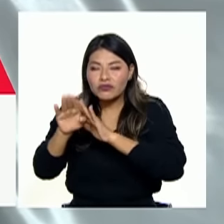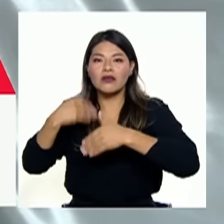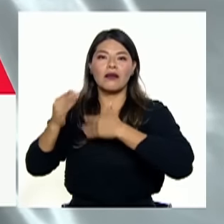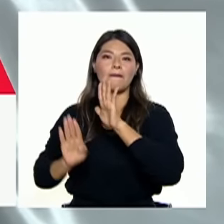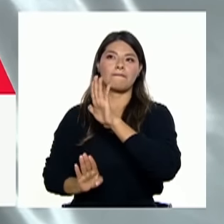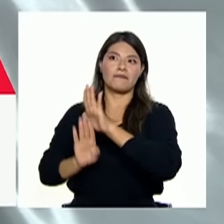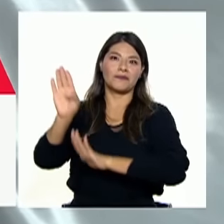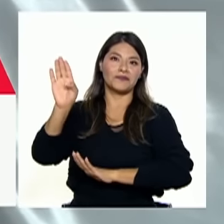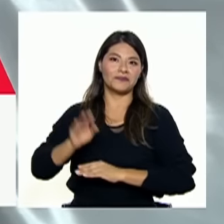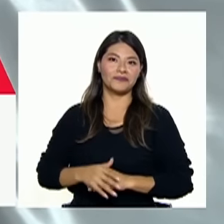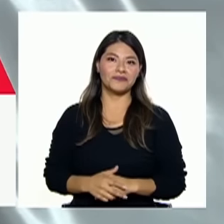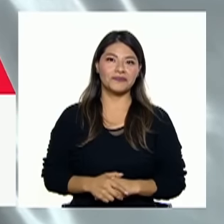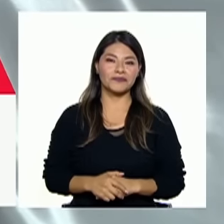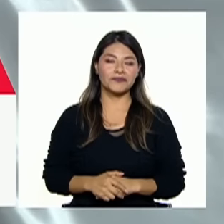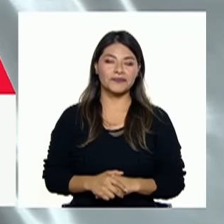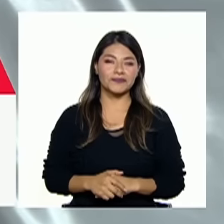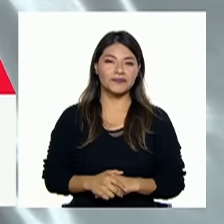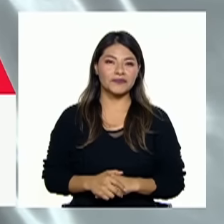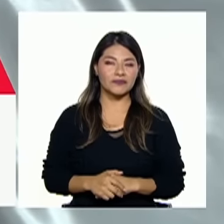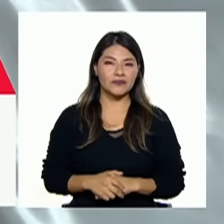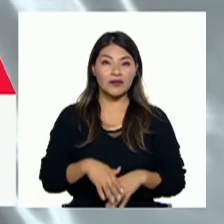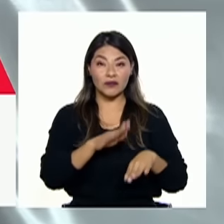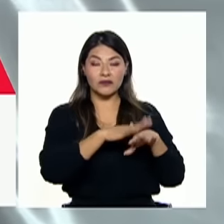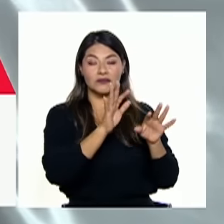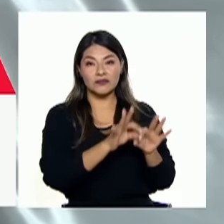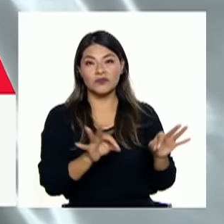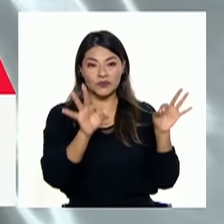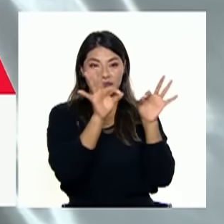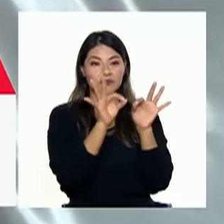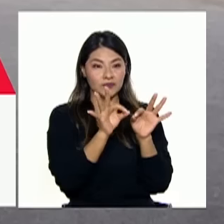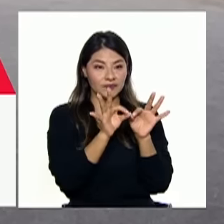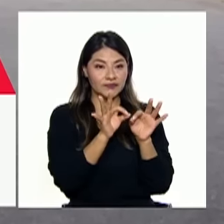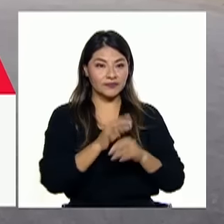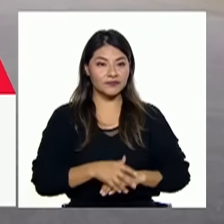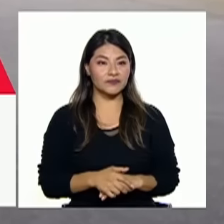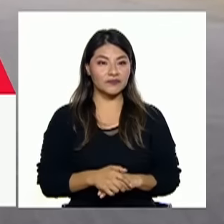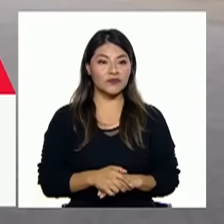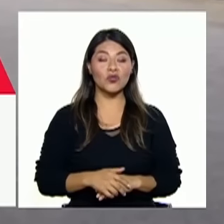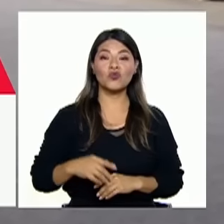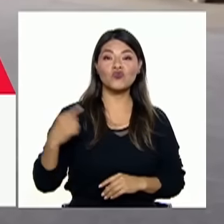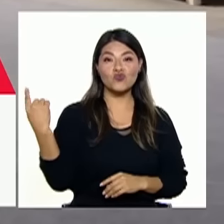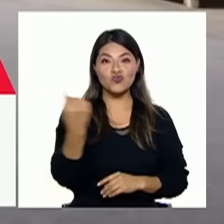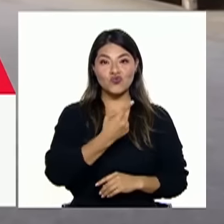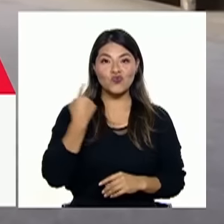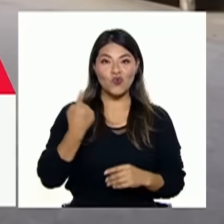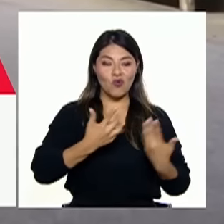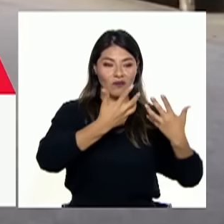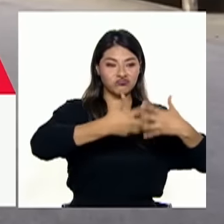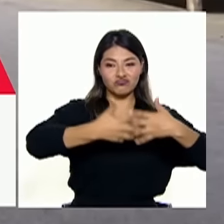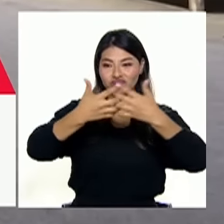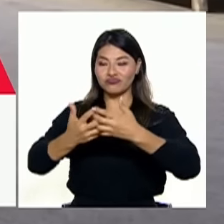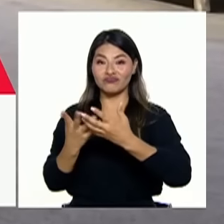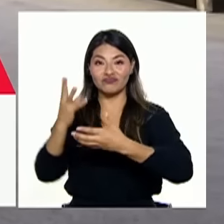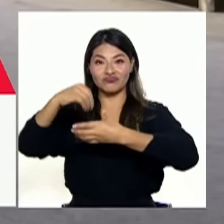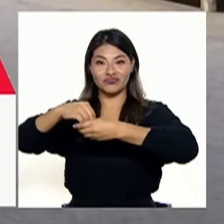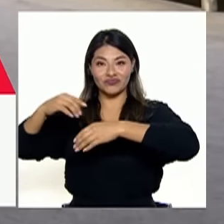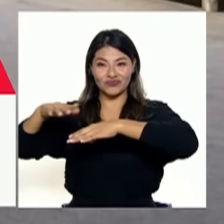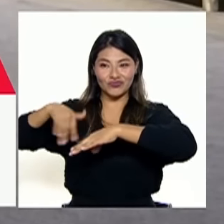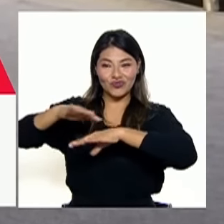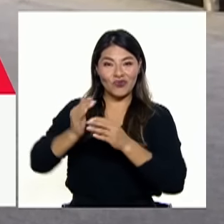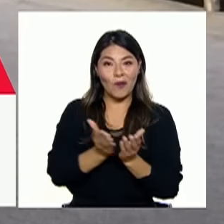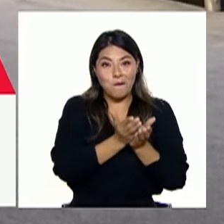desarrollo. Es importante anotar que la inauguración del megapuerto de Chancay en